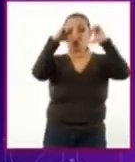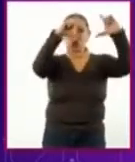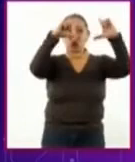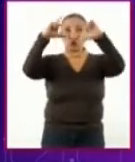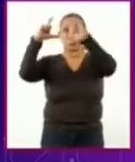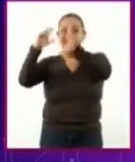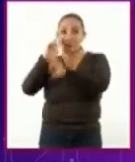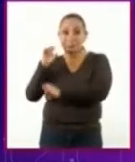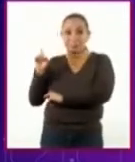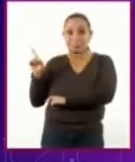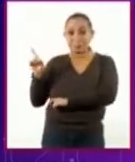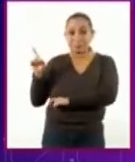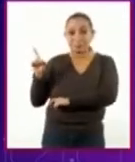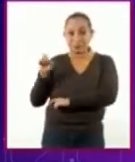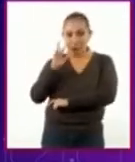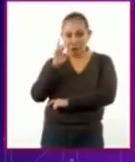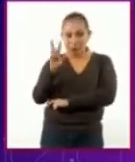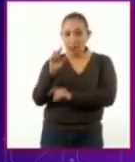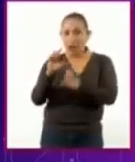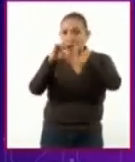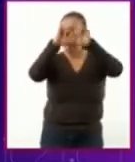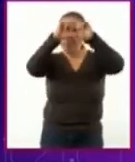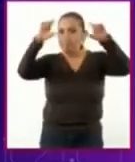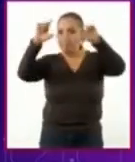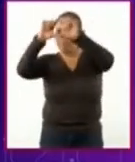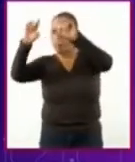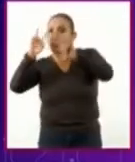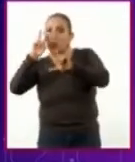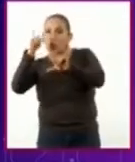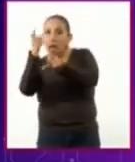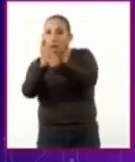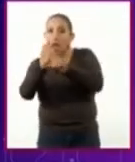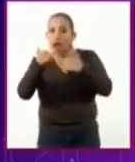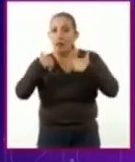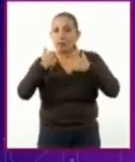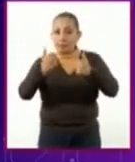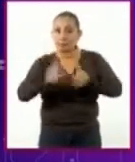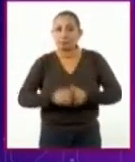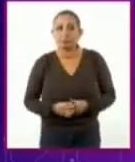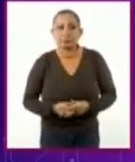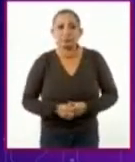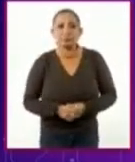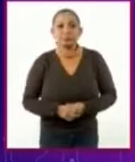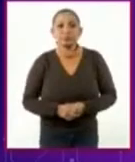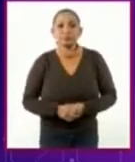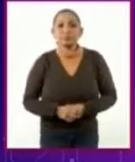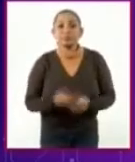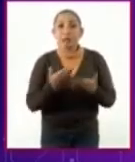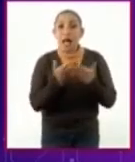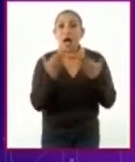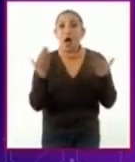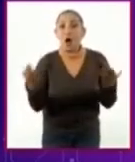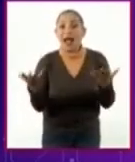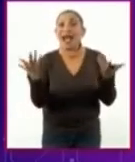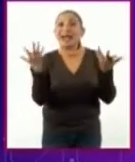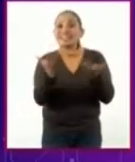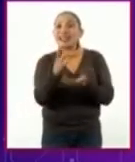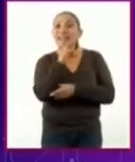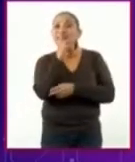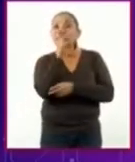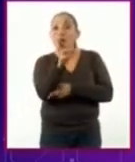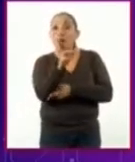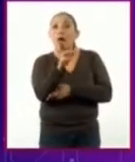por paréntesis. Vamos a resaltarlas para que puedan identificarlas mejor. Ahora procedemos a resolver